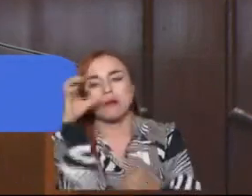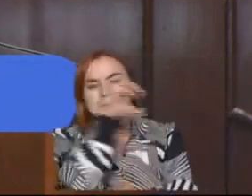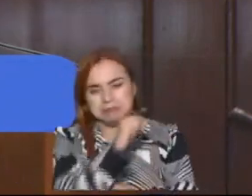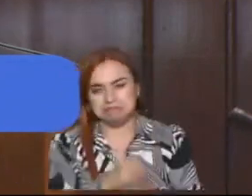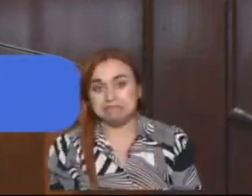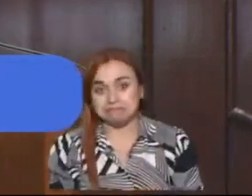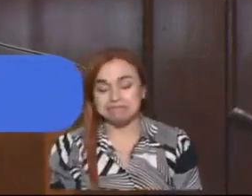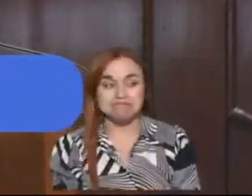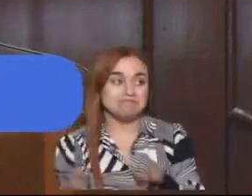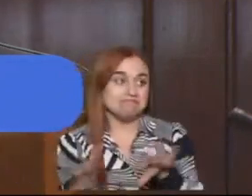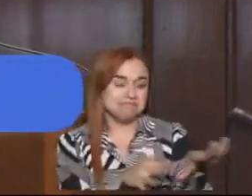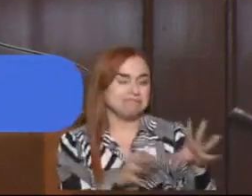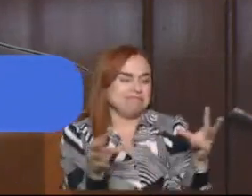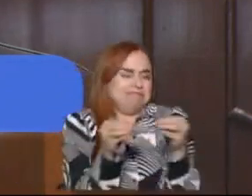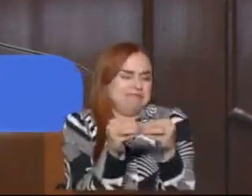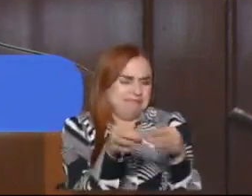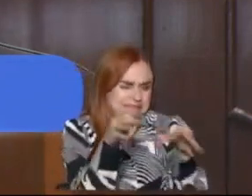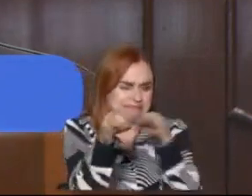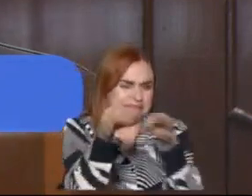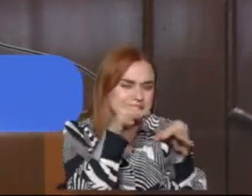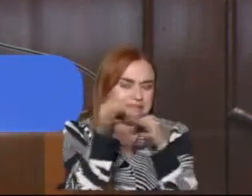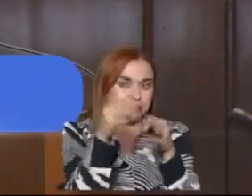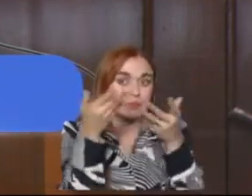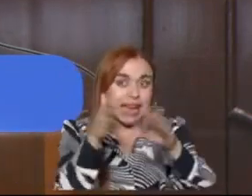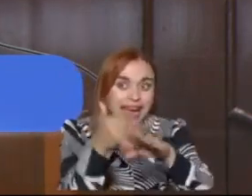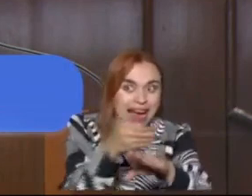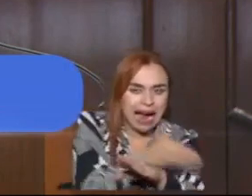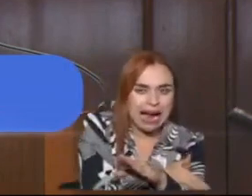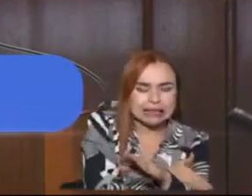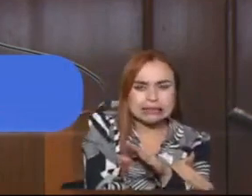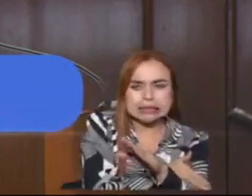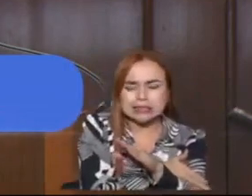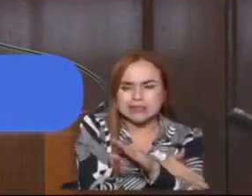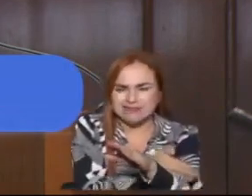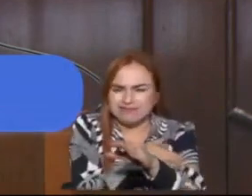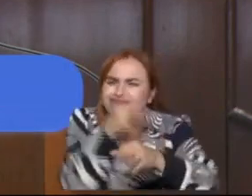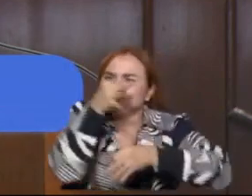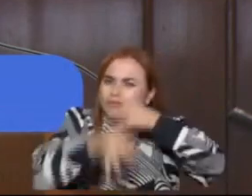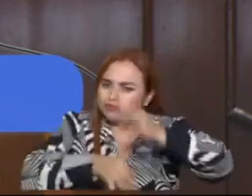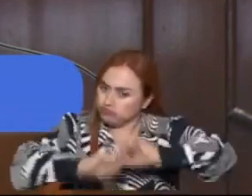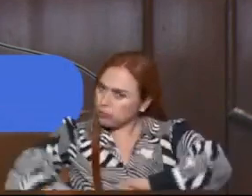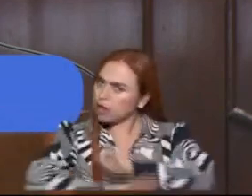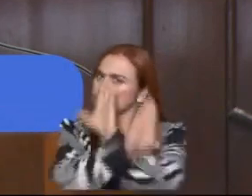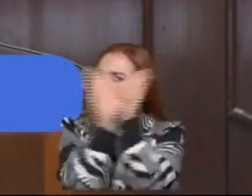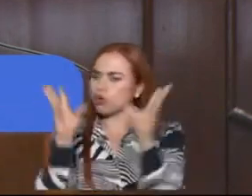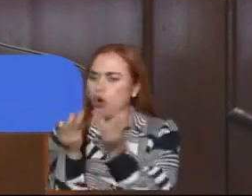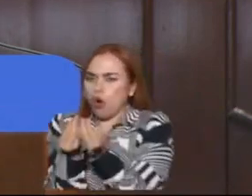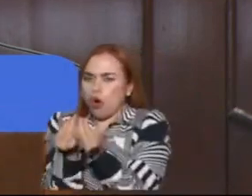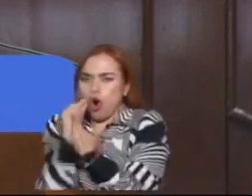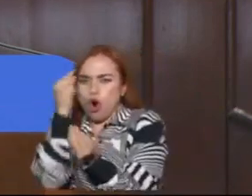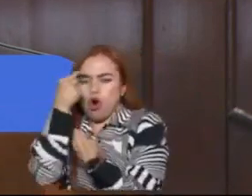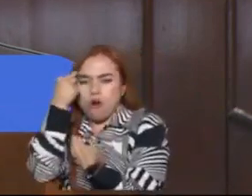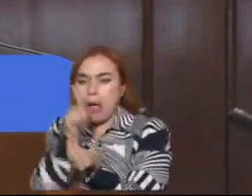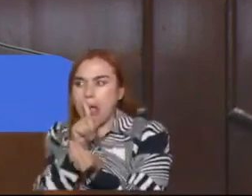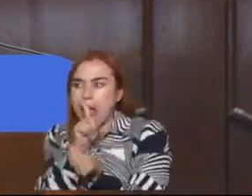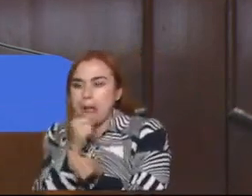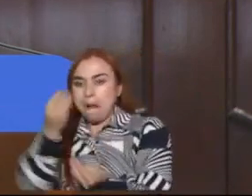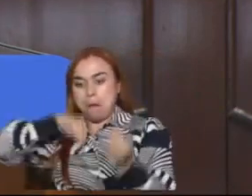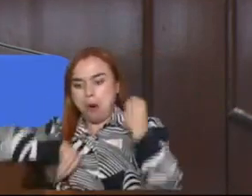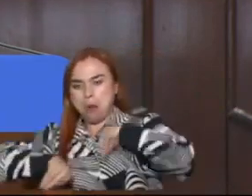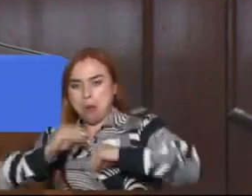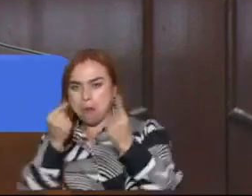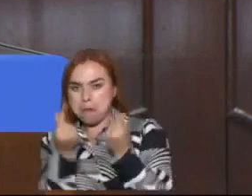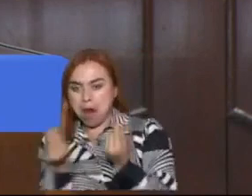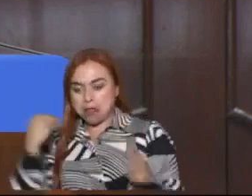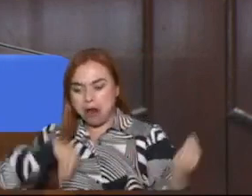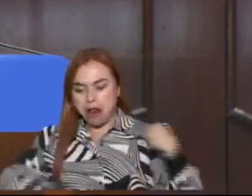En ese sentido, y en reconocimiento a la política de transparencia de nuestro gobierno, el informe del Grupo de